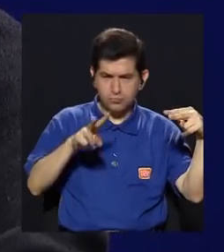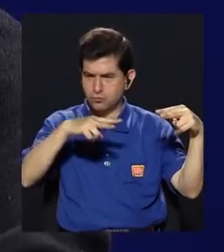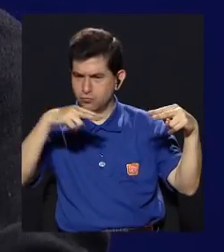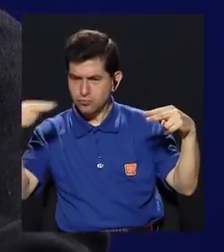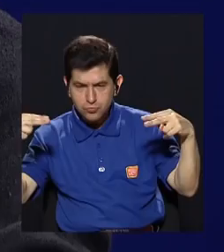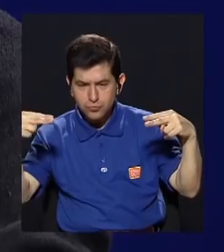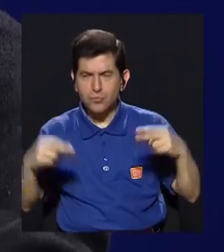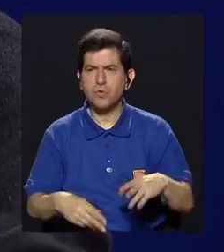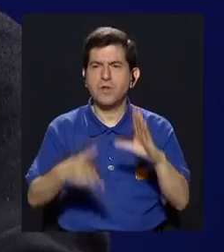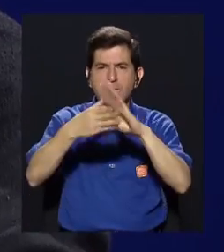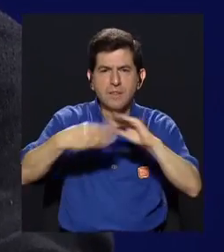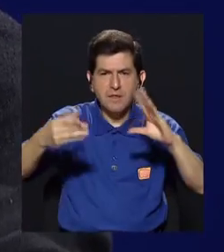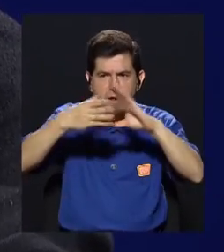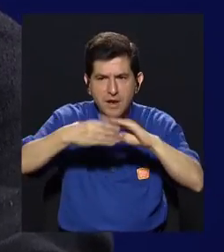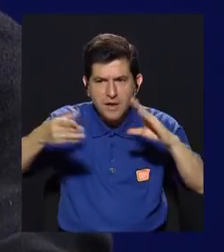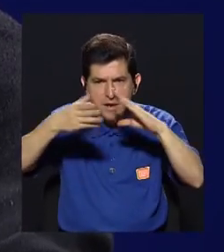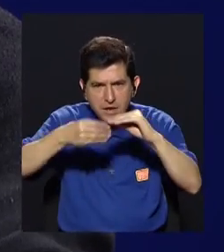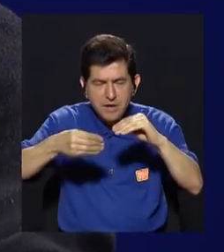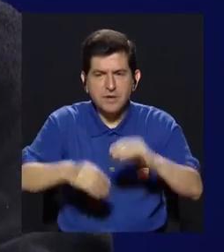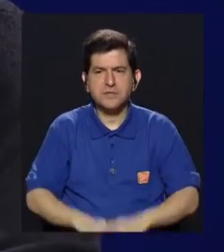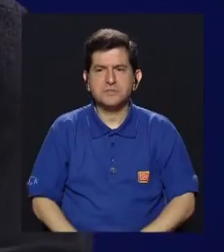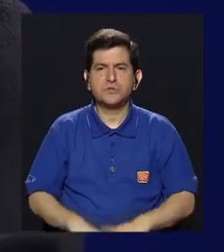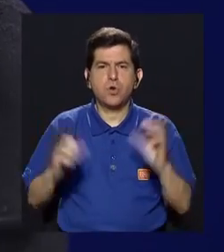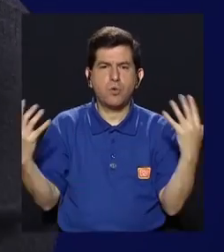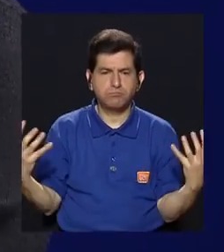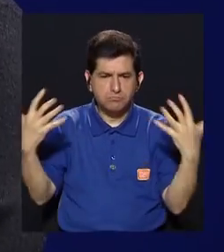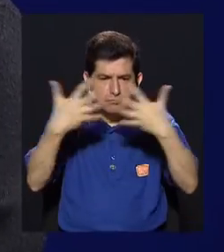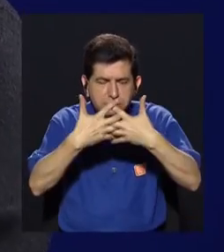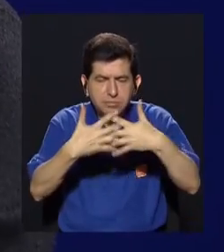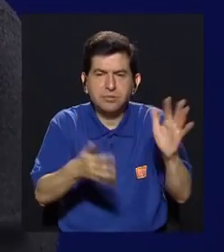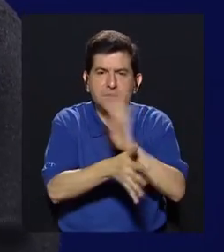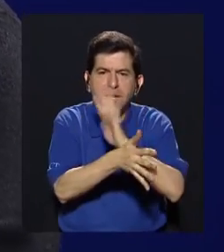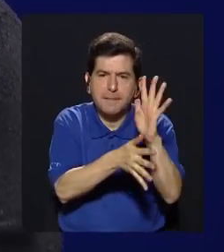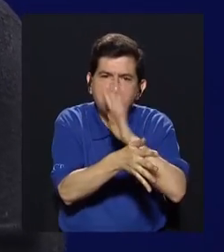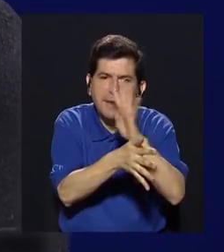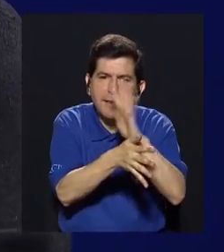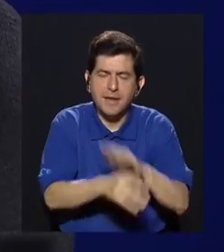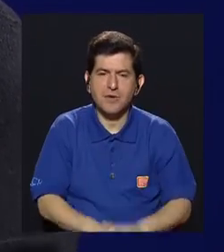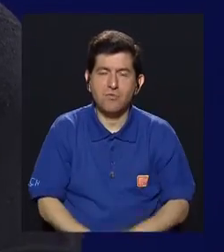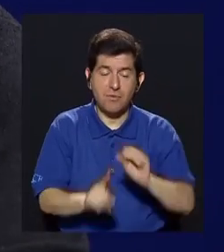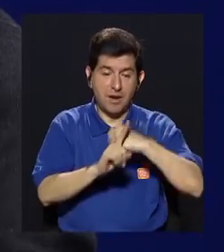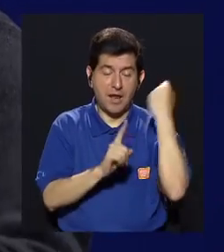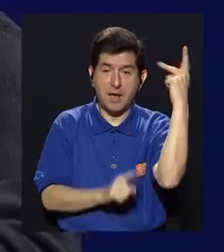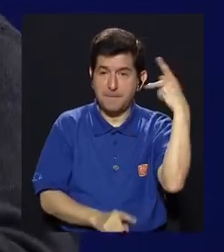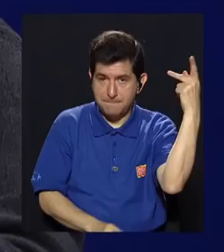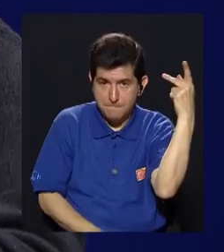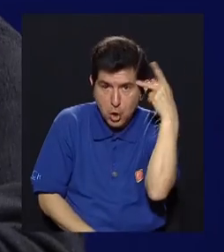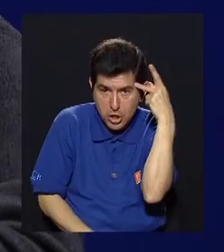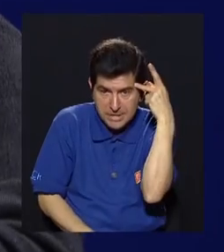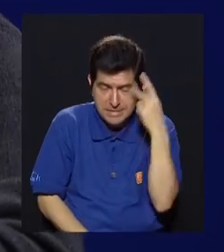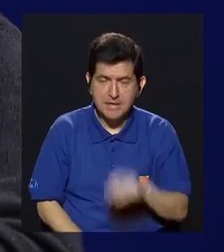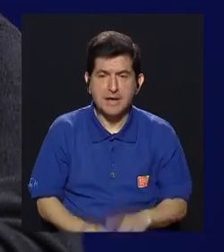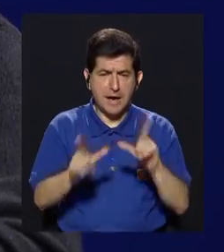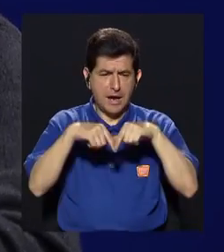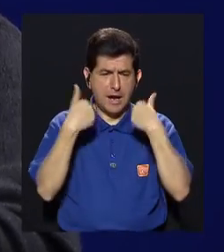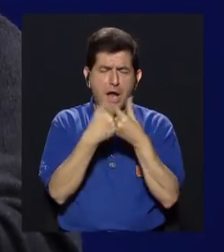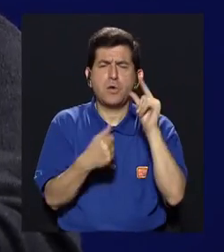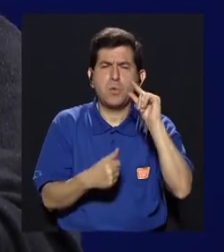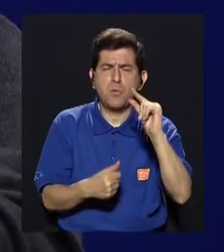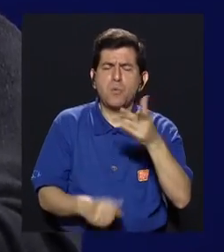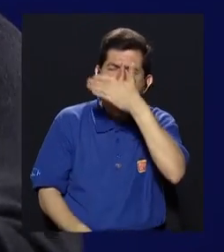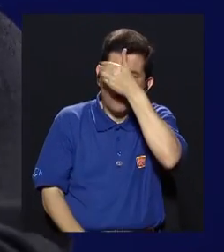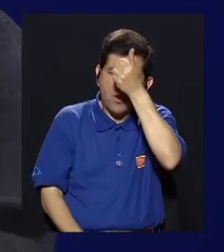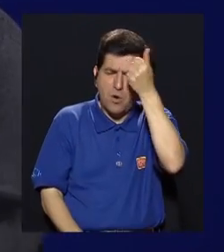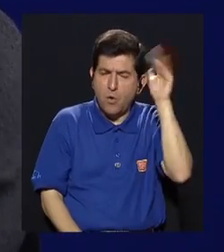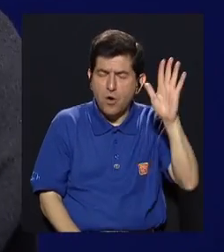o estos dos ángulos o estas dos líneas narrativas convirtieran en una película esta cuestión política un grupo